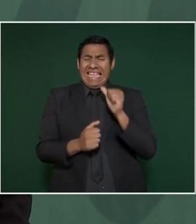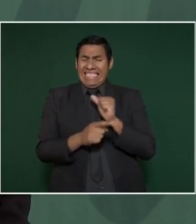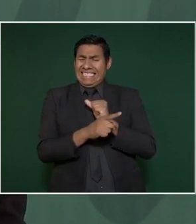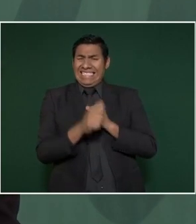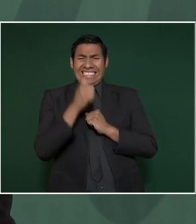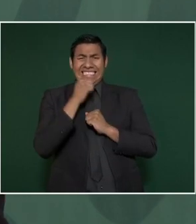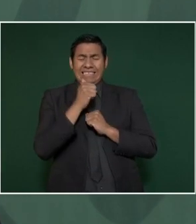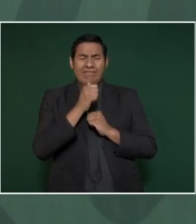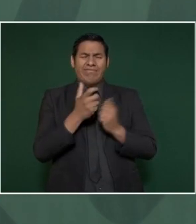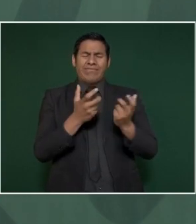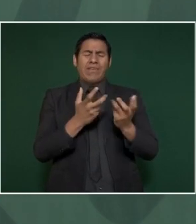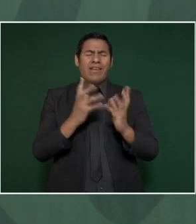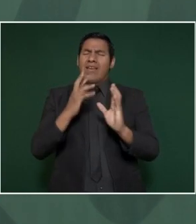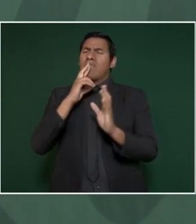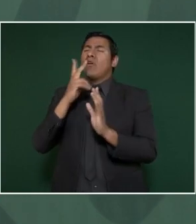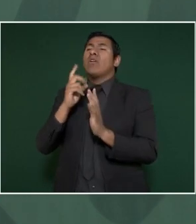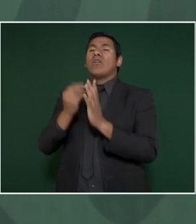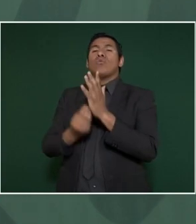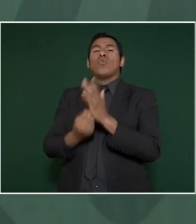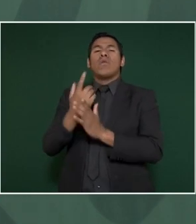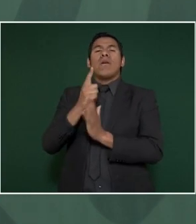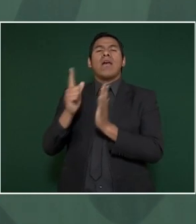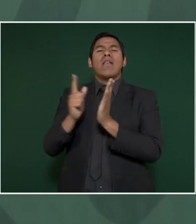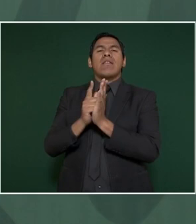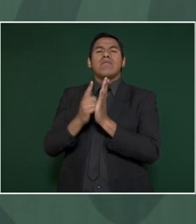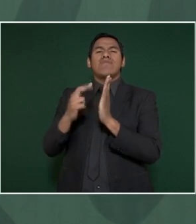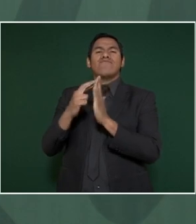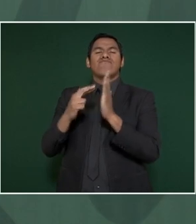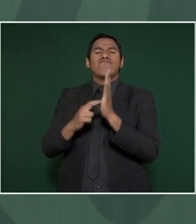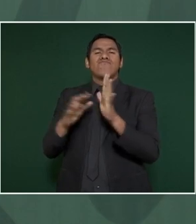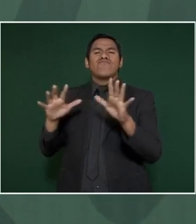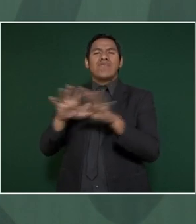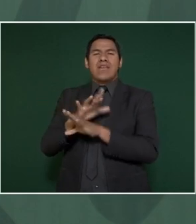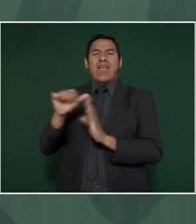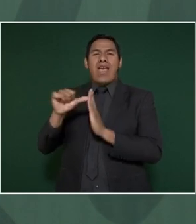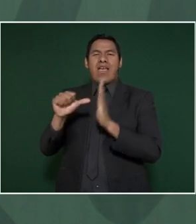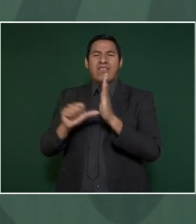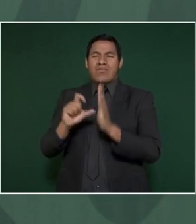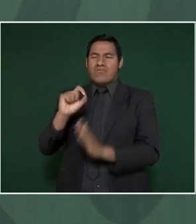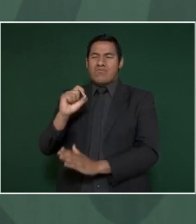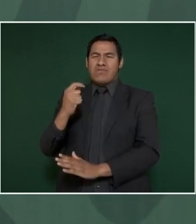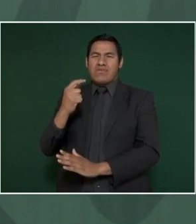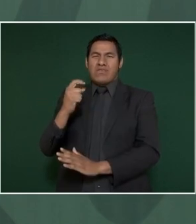hicimos una reforma el artículo 28